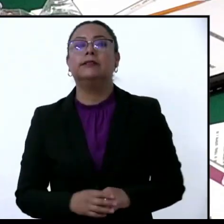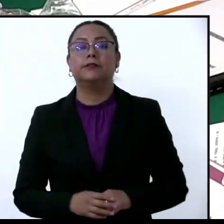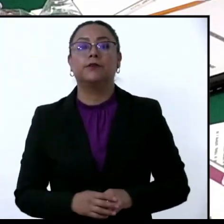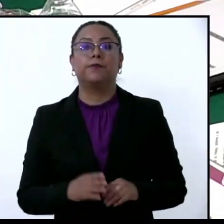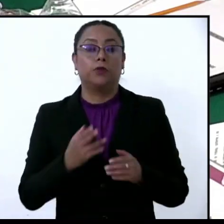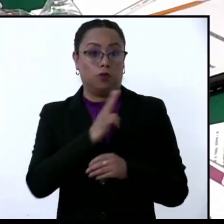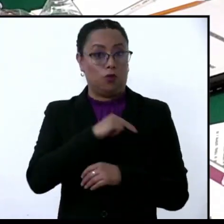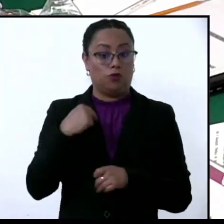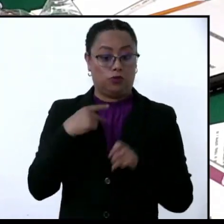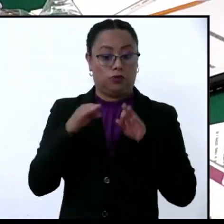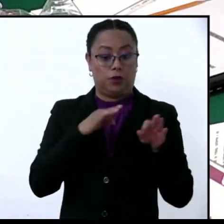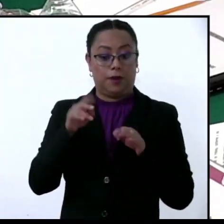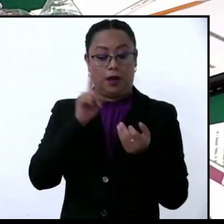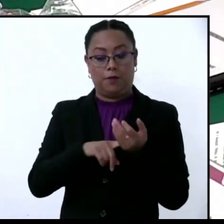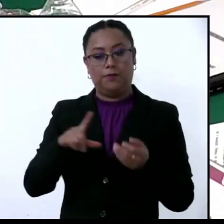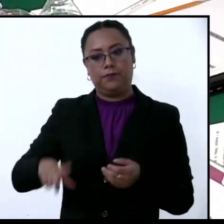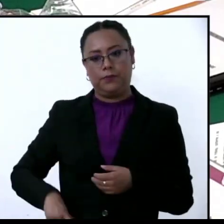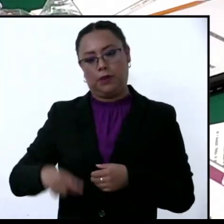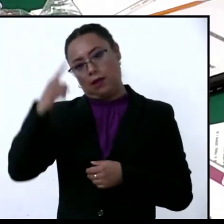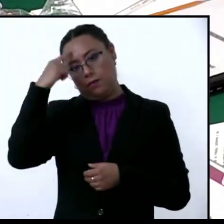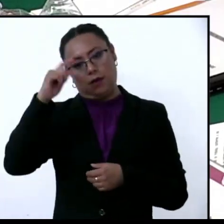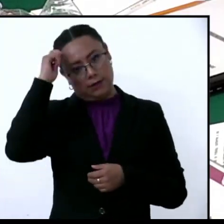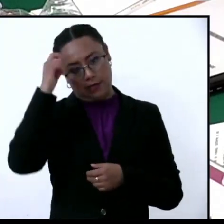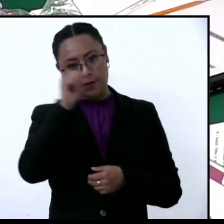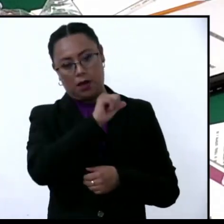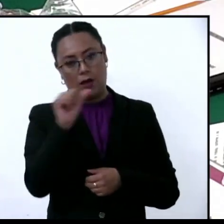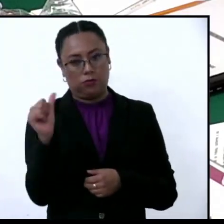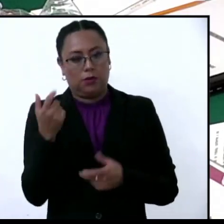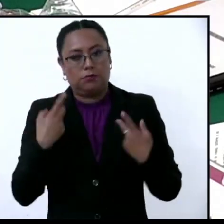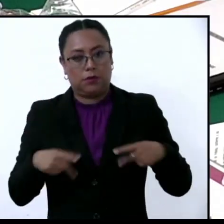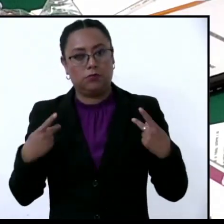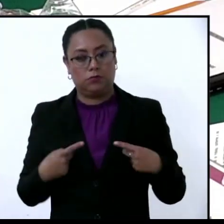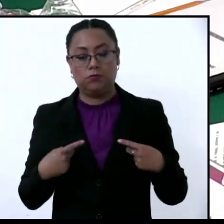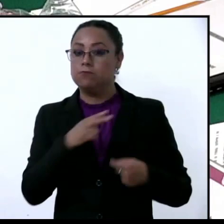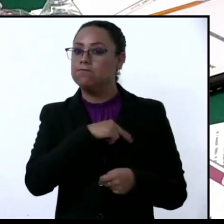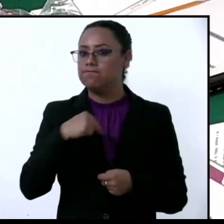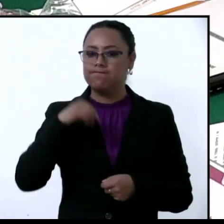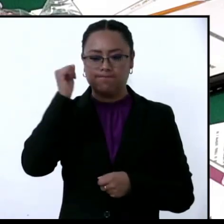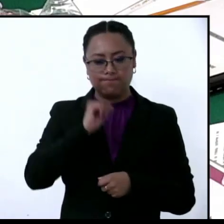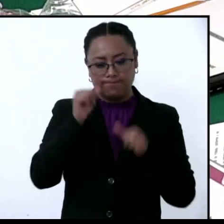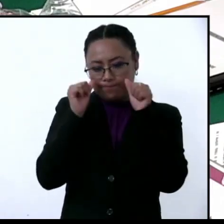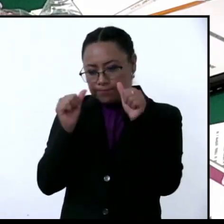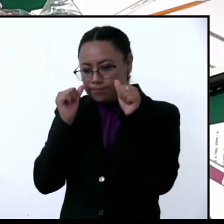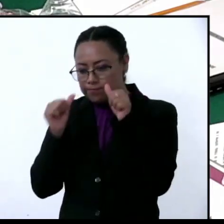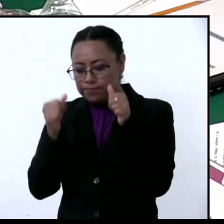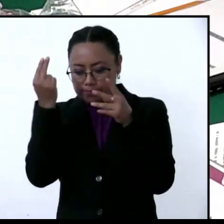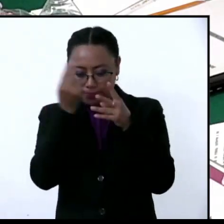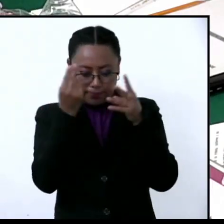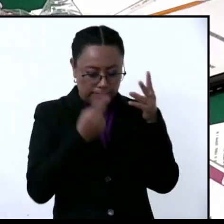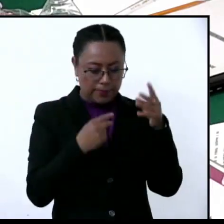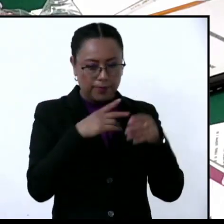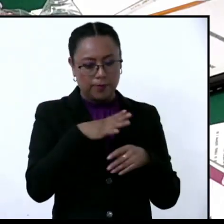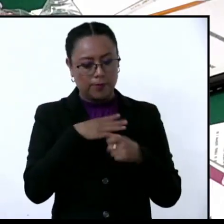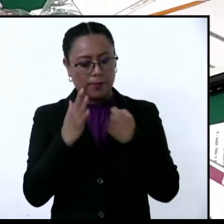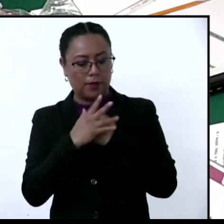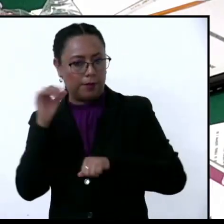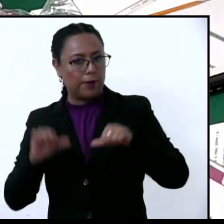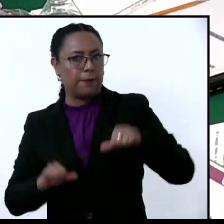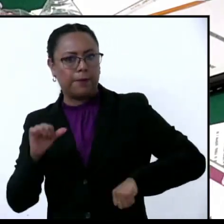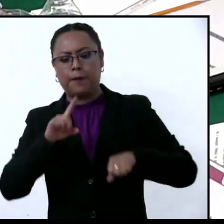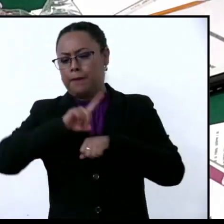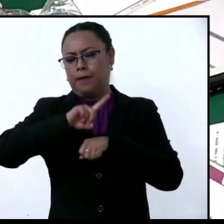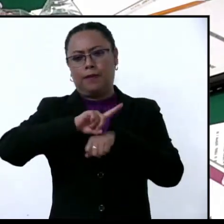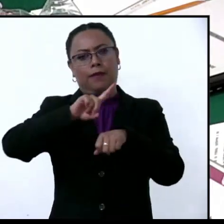servidores públicos, no debemos dejar de pensar en todo momento en las necesidades que surge de las actividades cotidianas de